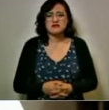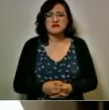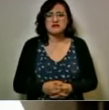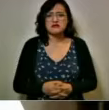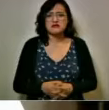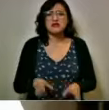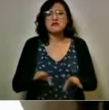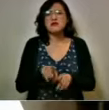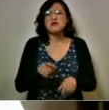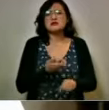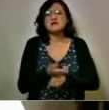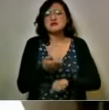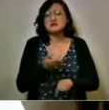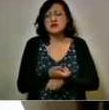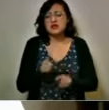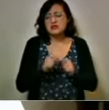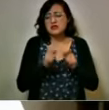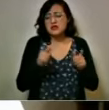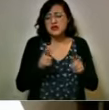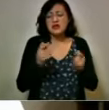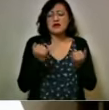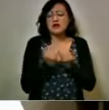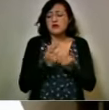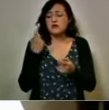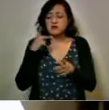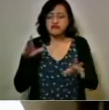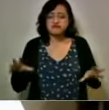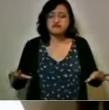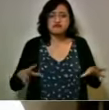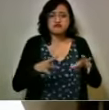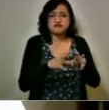del estado de Tlaxcala y del estado de Puebla.